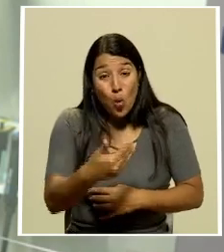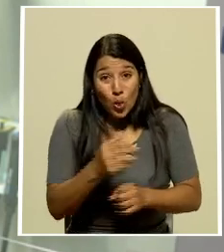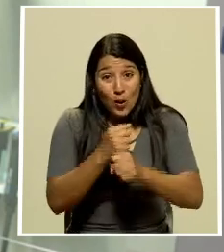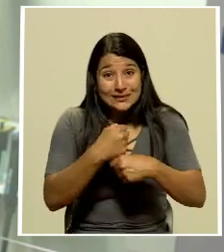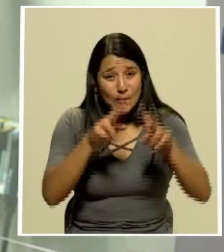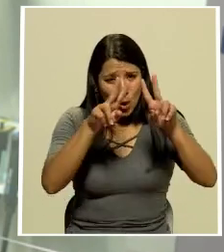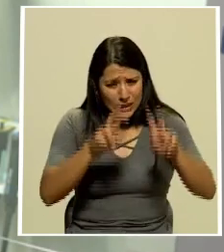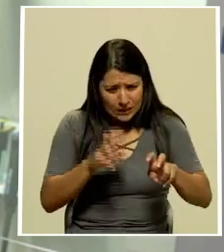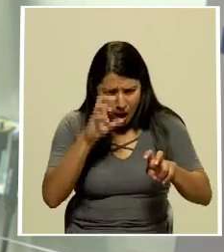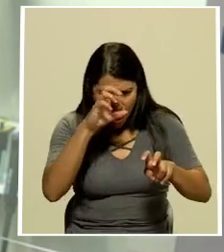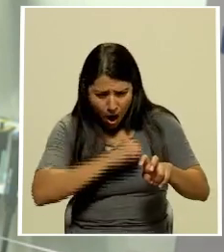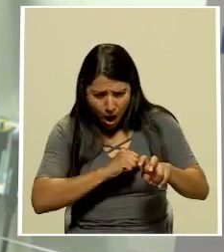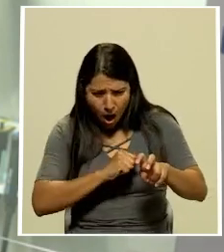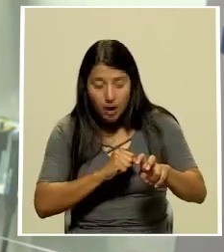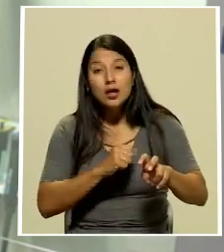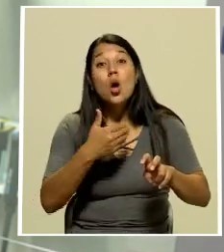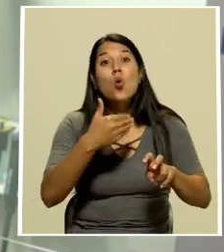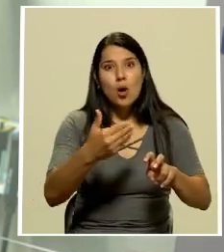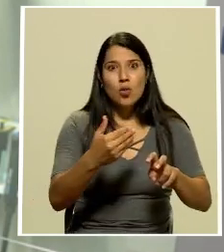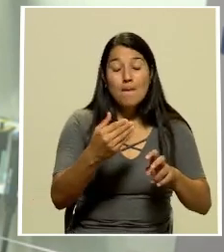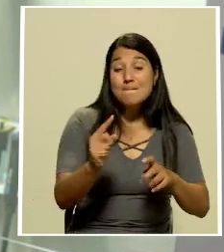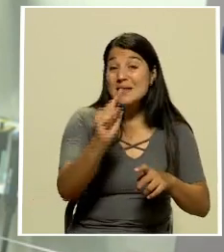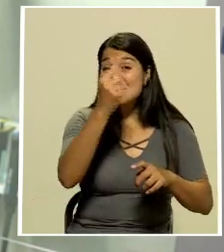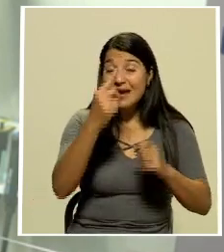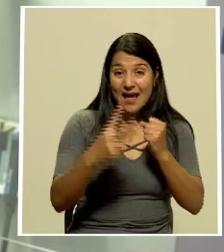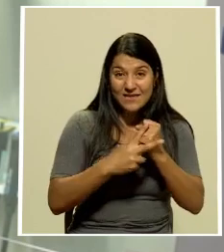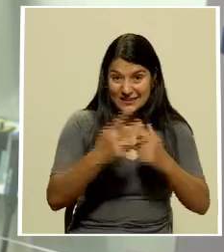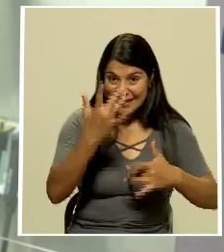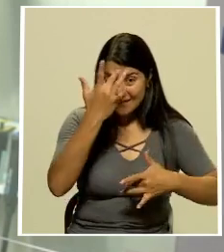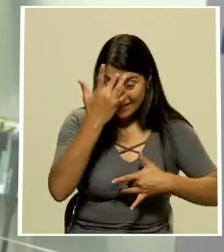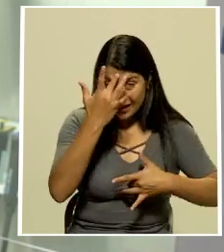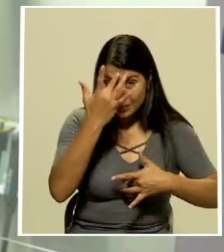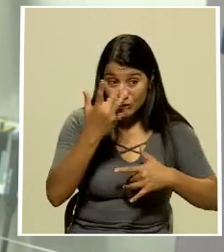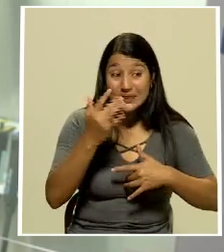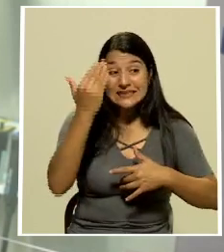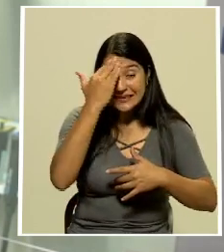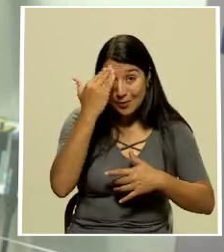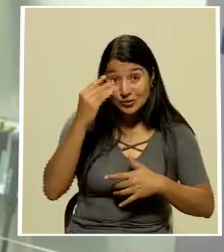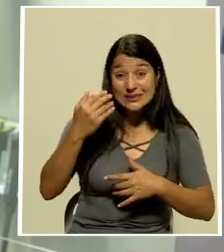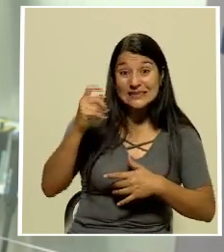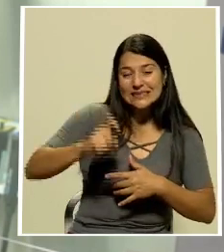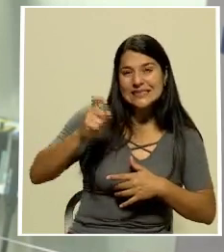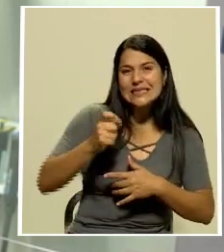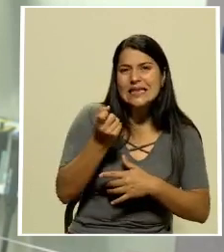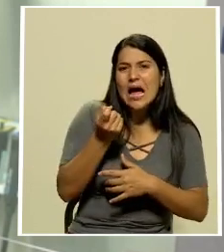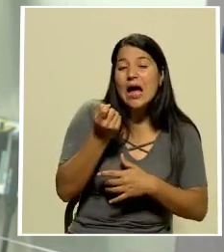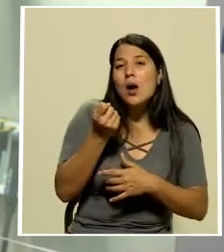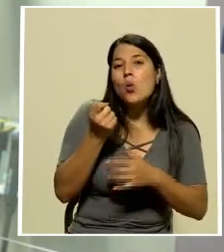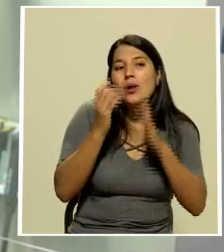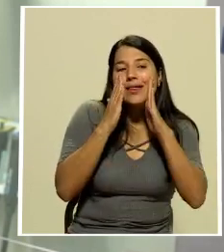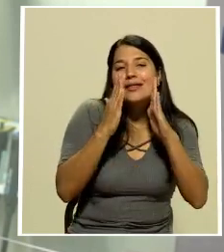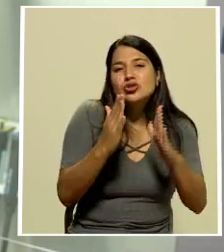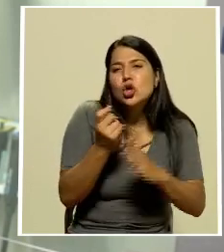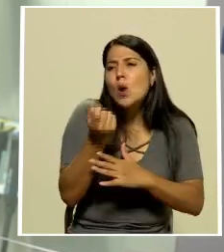el paciente cae enfermo por primera vez, saber que es un paciente que ocupa un tratamiento más fuerte, disminuimos esa cantidad